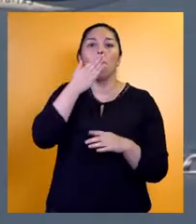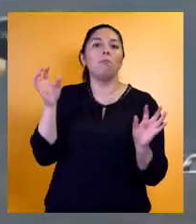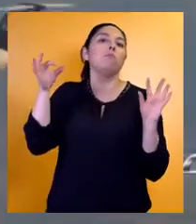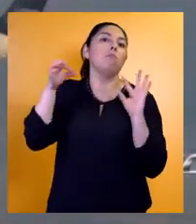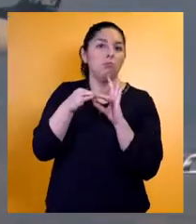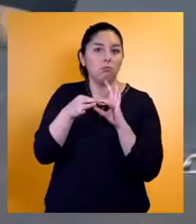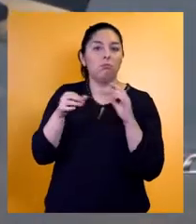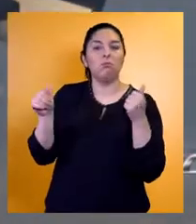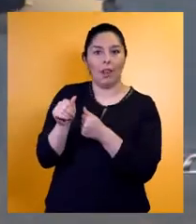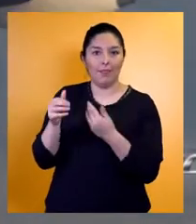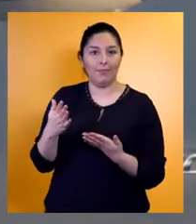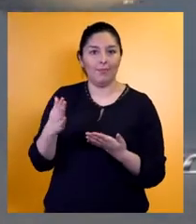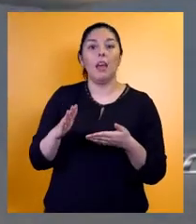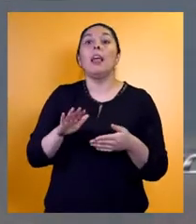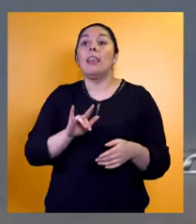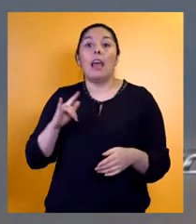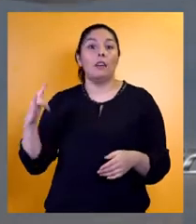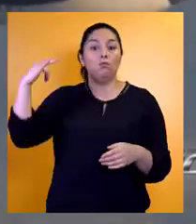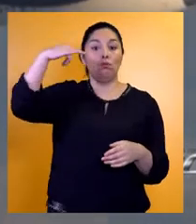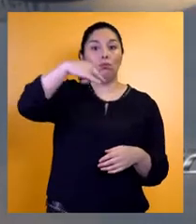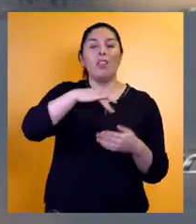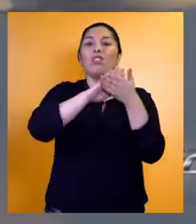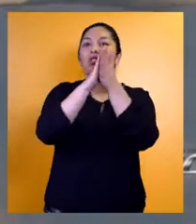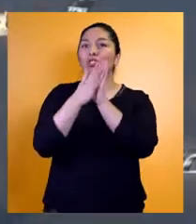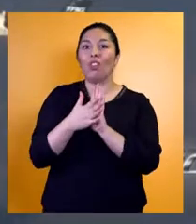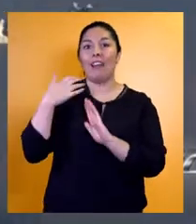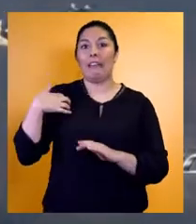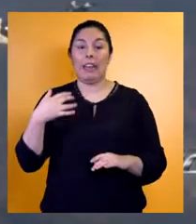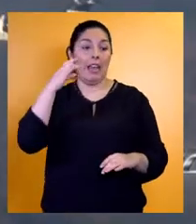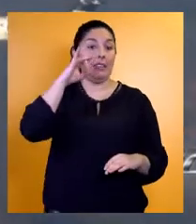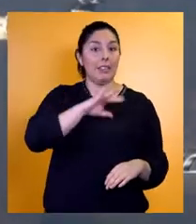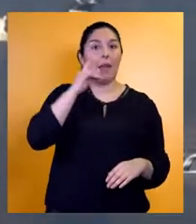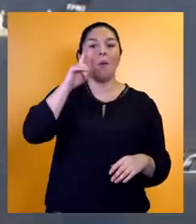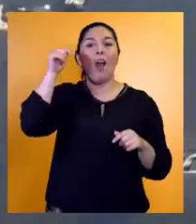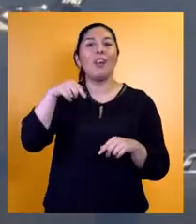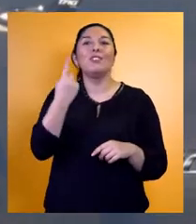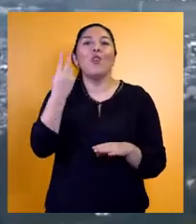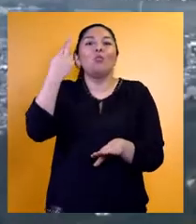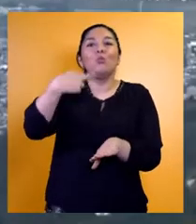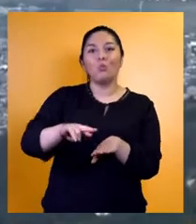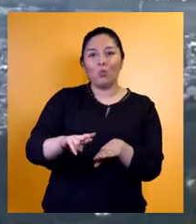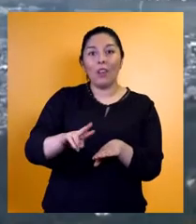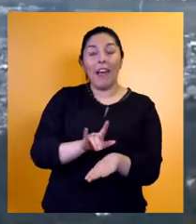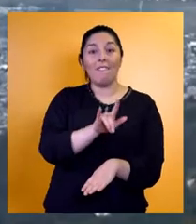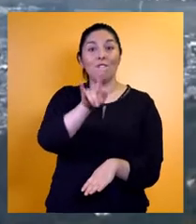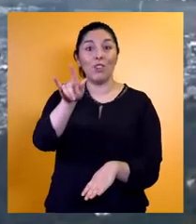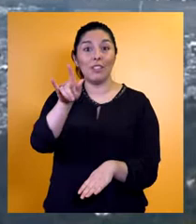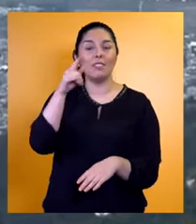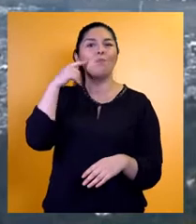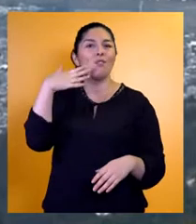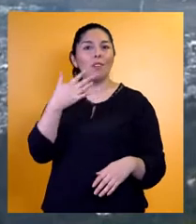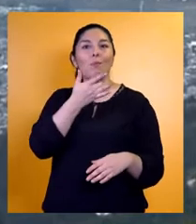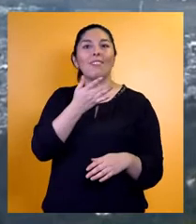aerolínea LASA pretende realizar vuelos desde toda Argentina a Chile, pero por los momentos será una conexión entre Patagonias. Los aviones